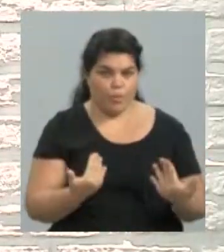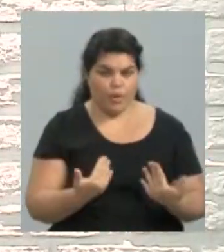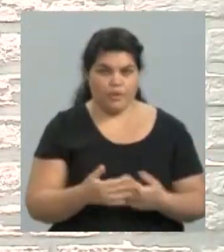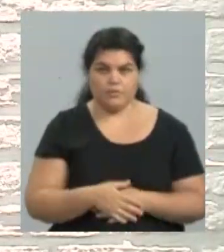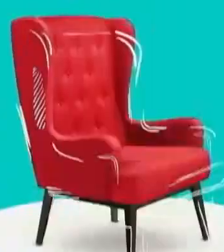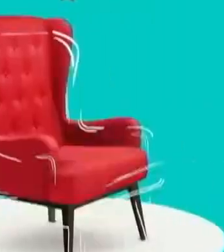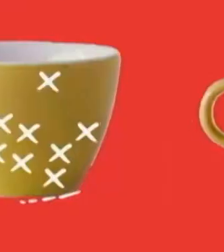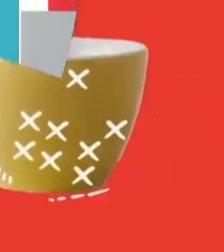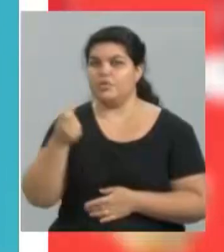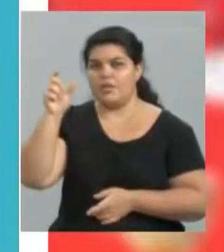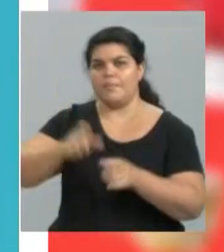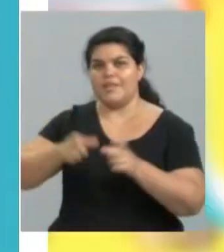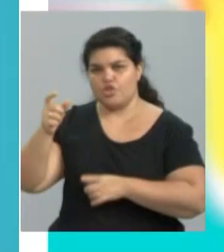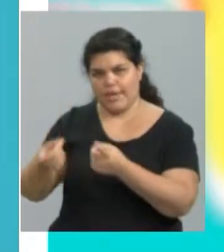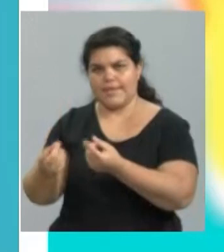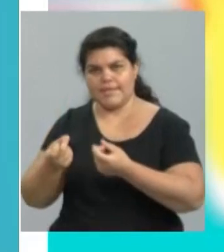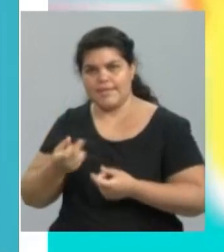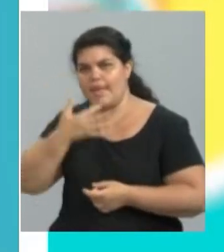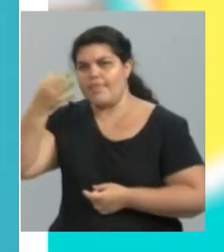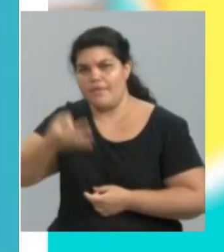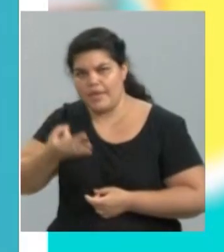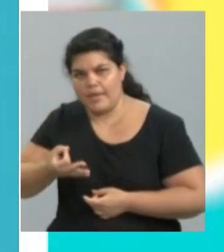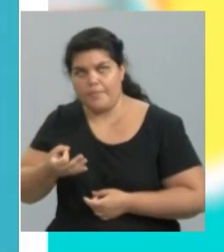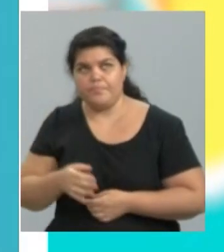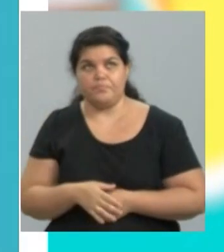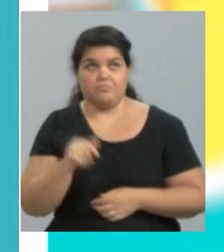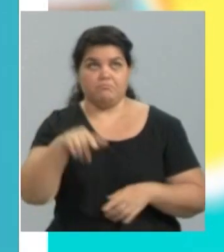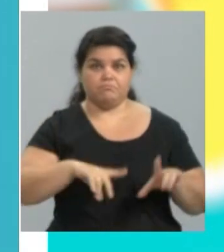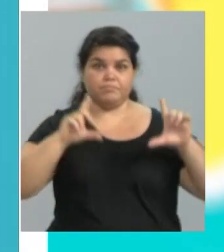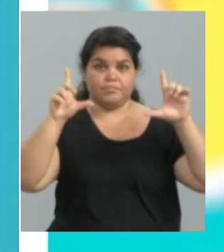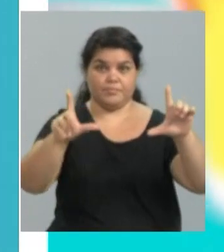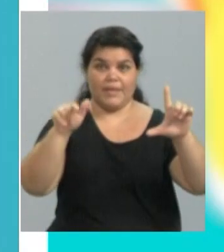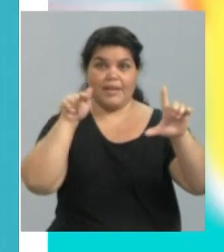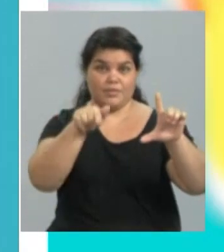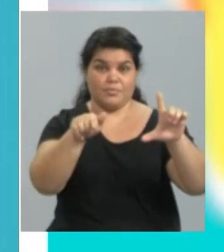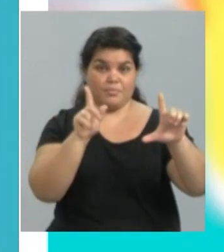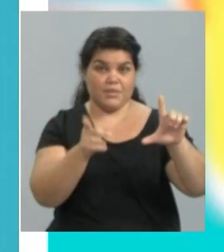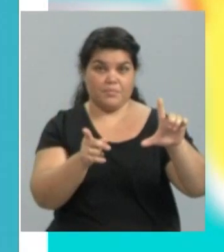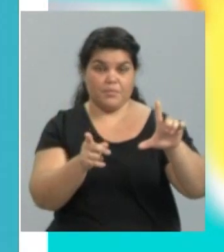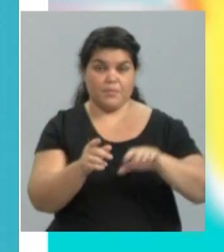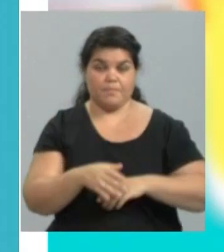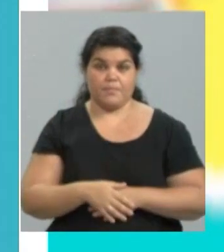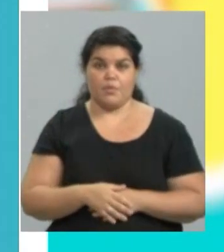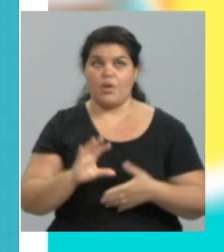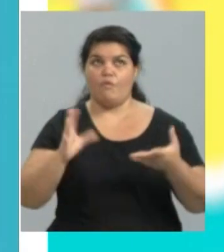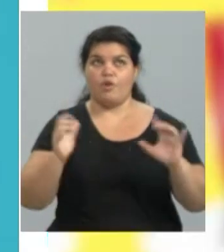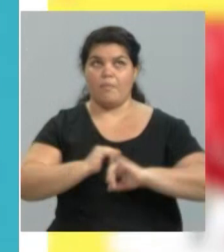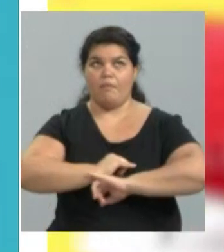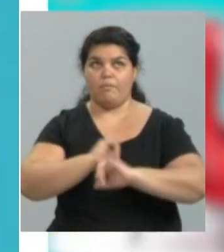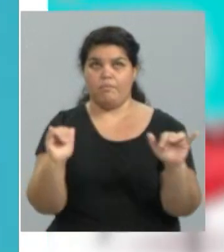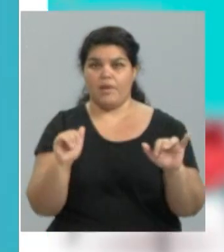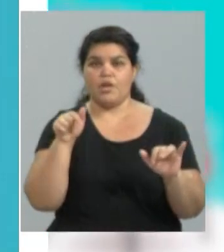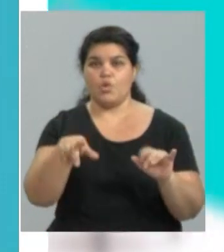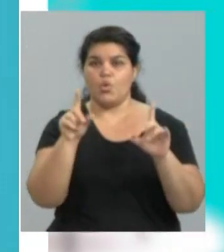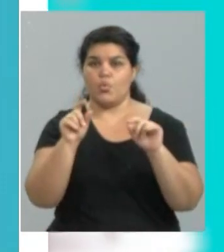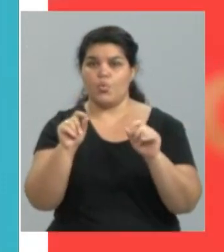usar la gente que realmente necesita. Lo necesita en serio. Línea, ¿no? Lo tenemos en pantalla. Bueno, ahí tenemos como un flyer respecto de lo que se trata esta nueva